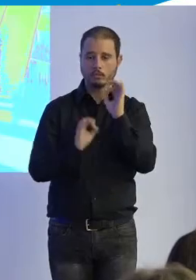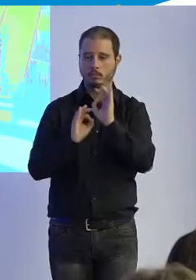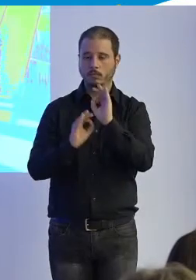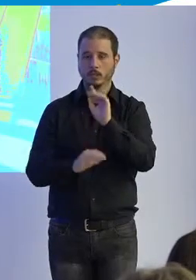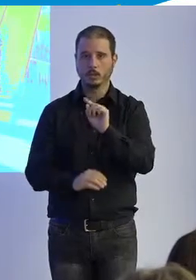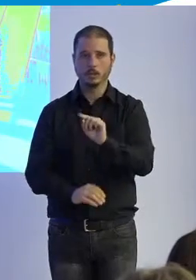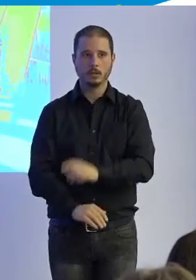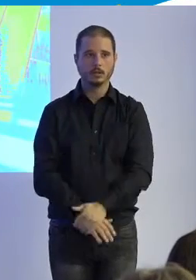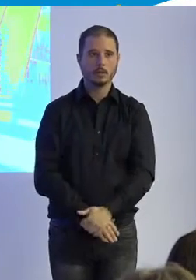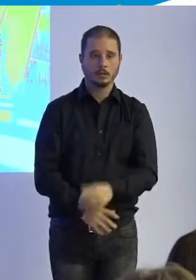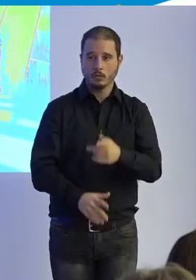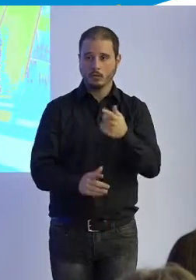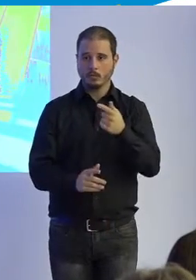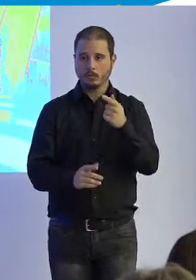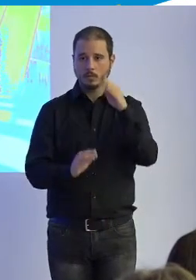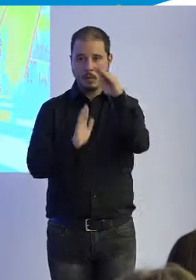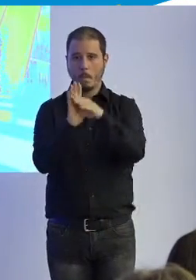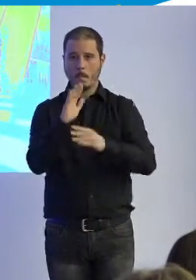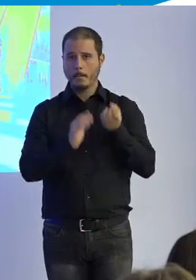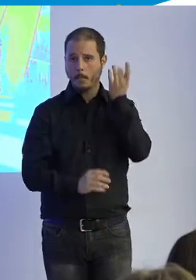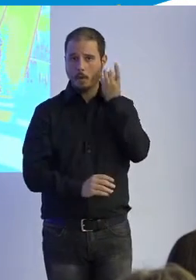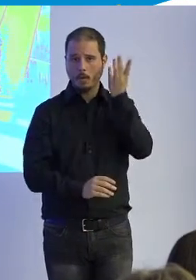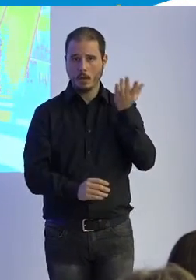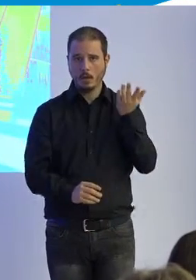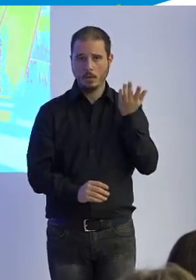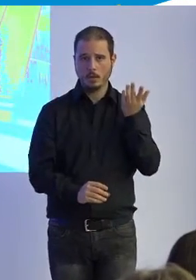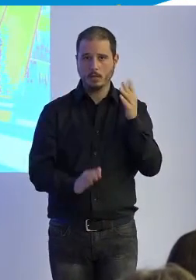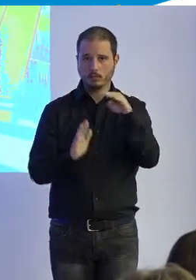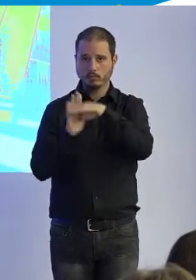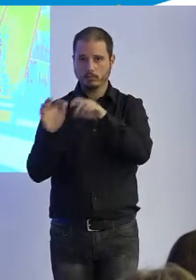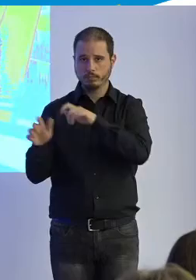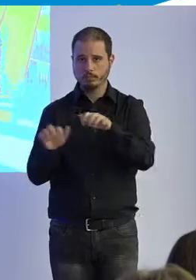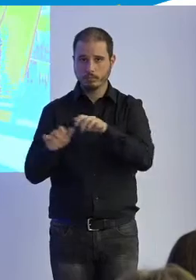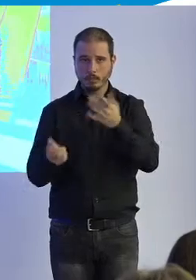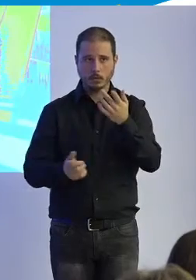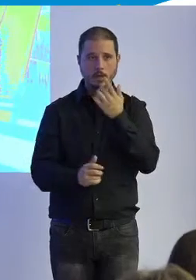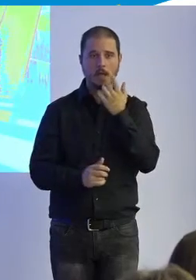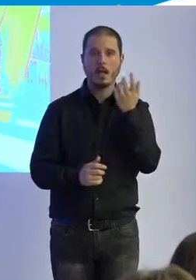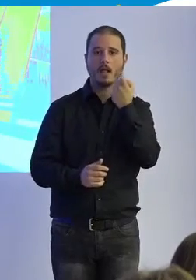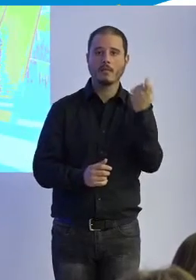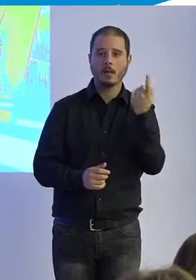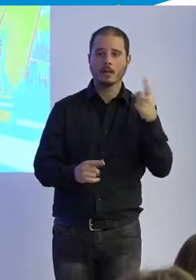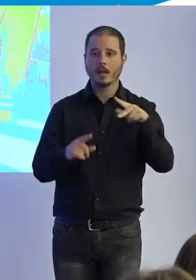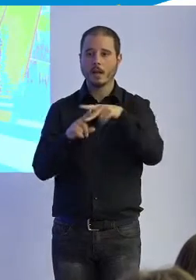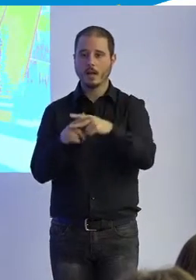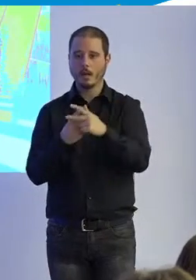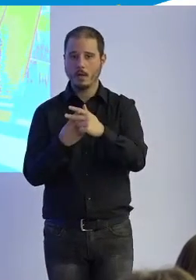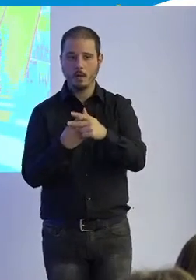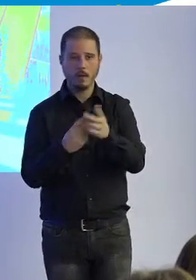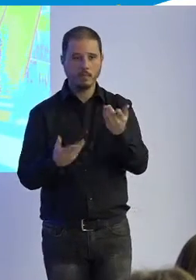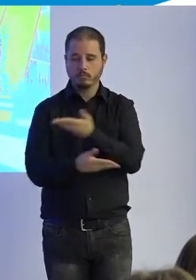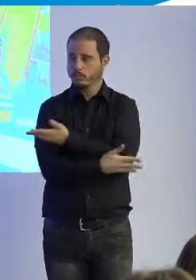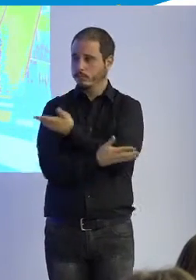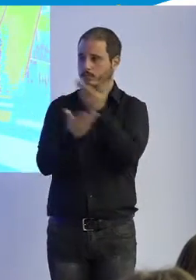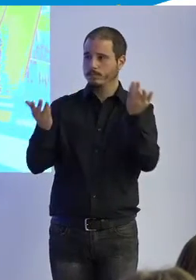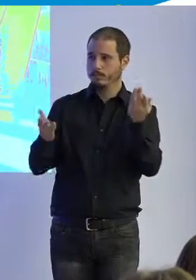Pero son programadores, o sea, yo creo que el tema de despliegue masivo va a ser cuando dispongamos de herramientas de creación para gran público. O sea, no